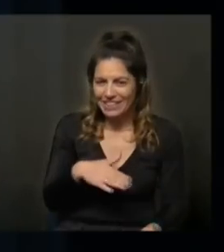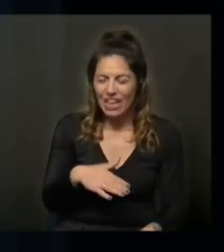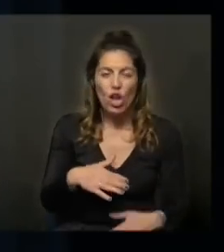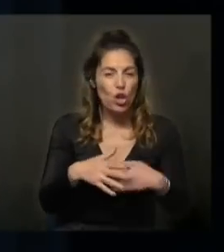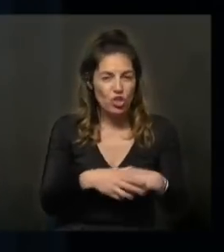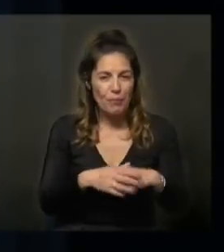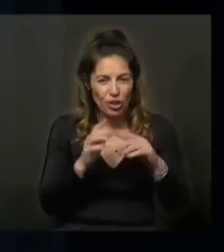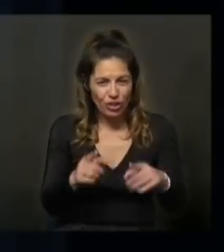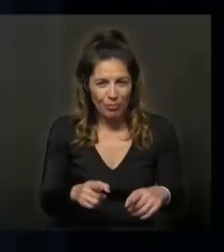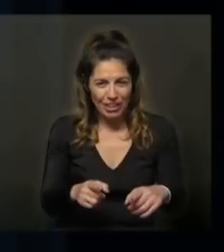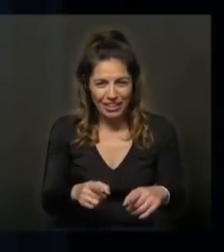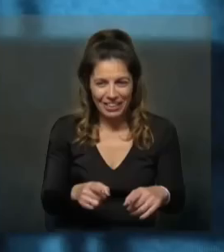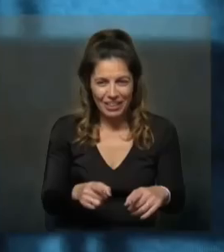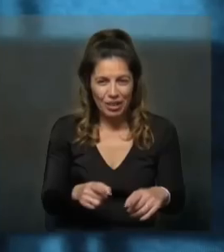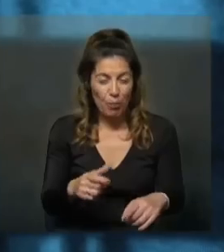también